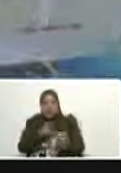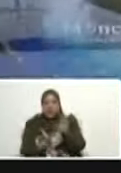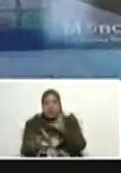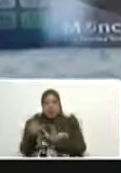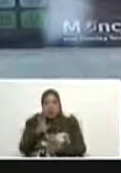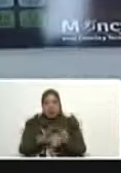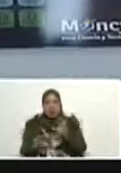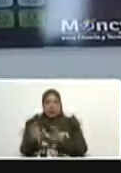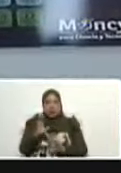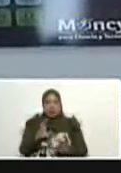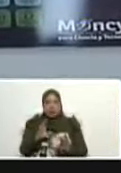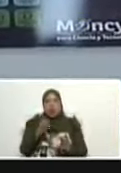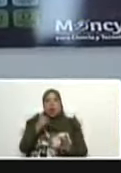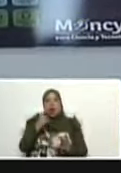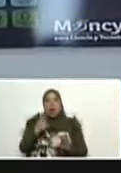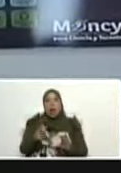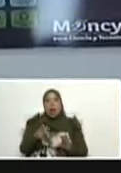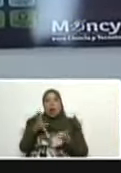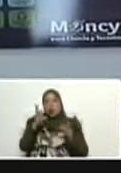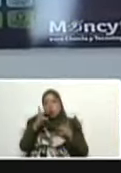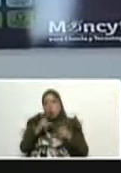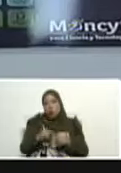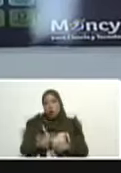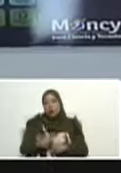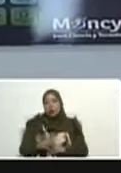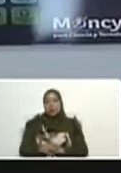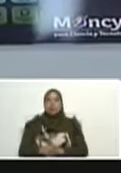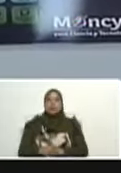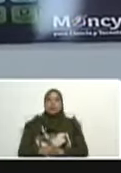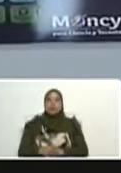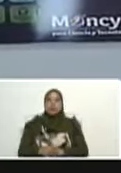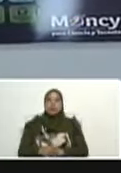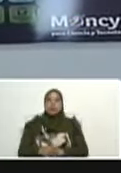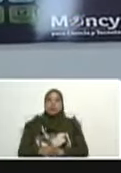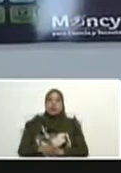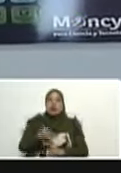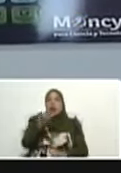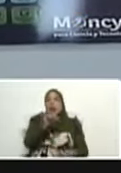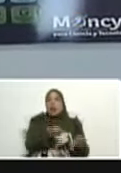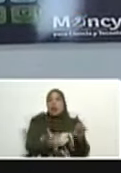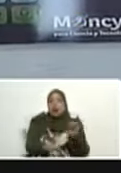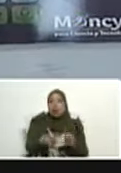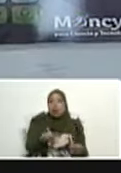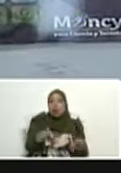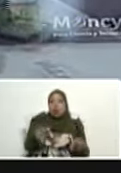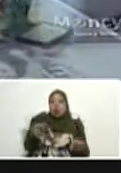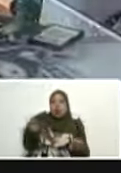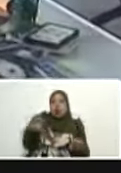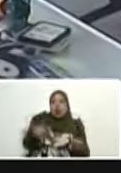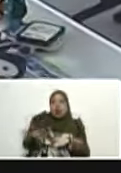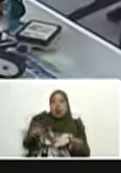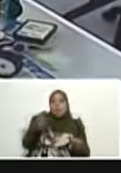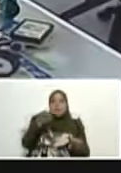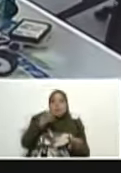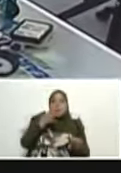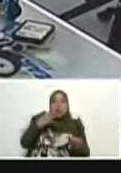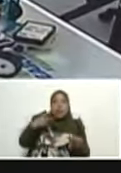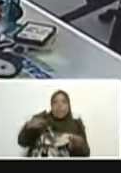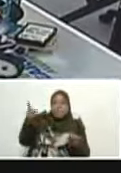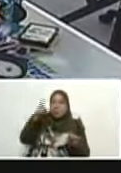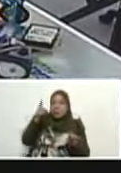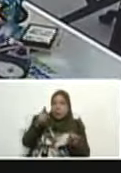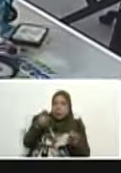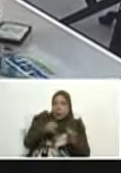presidente, cuentan con laboratorio de electrónica, cuentan con pistas para